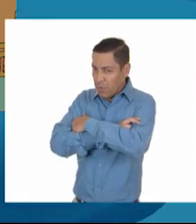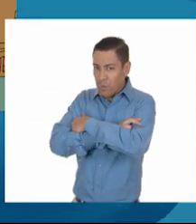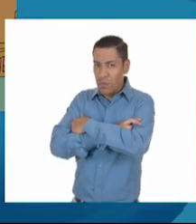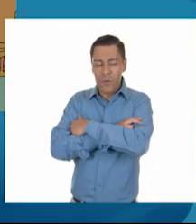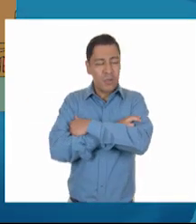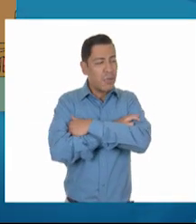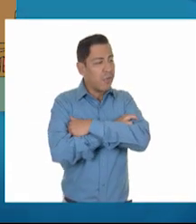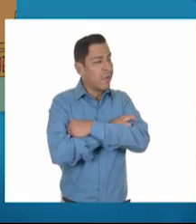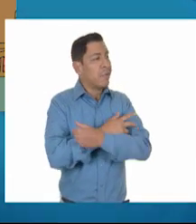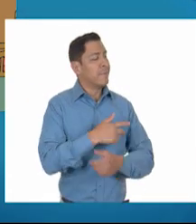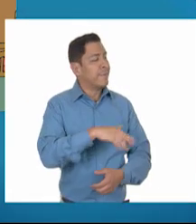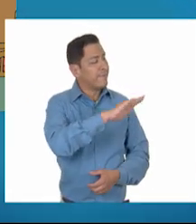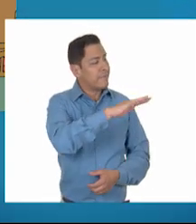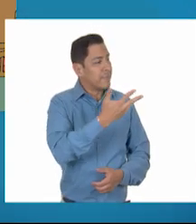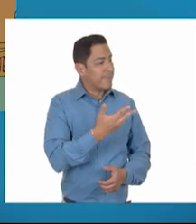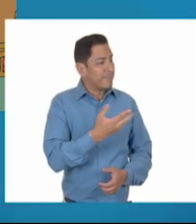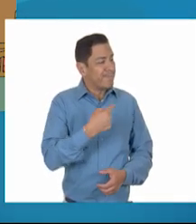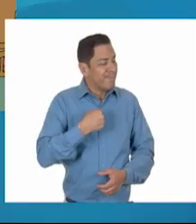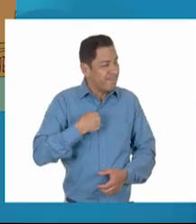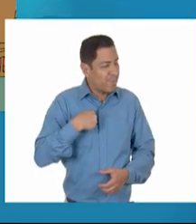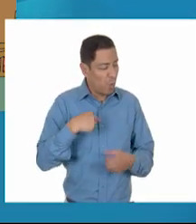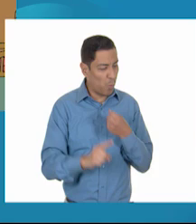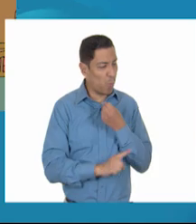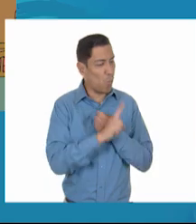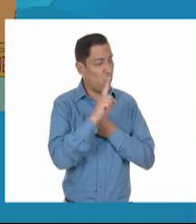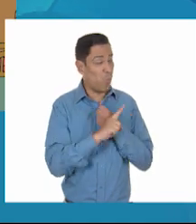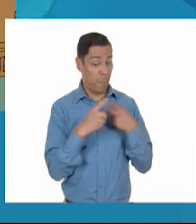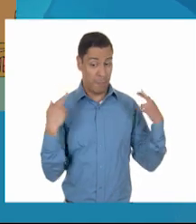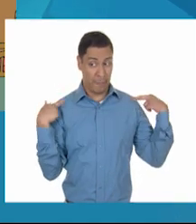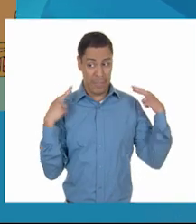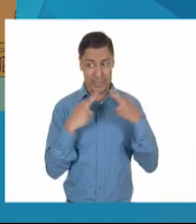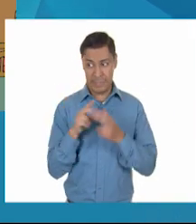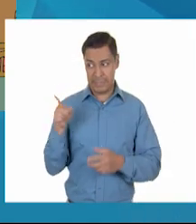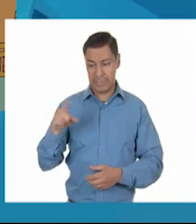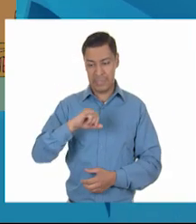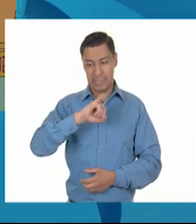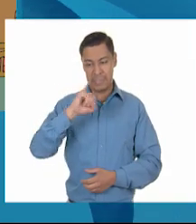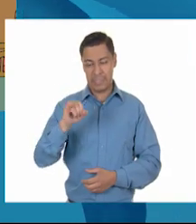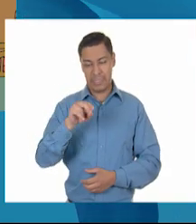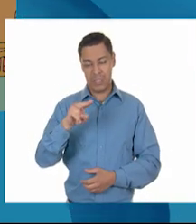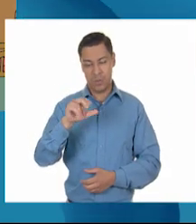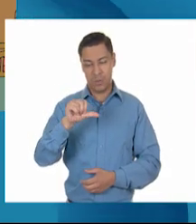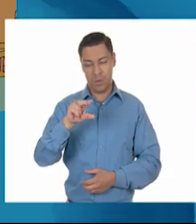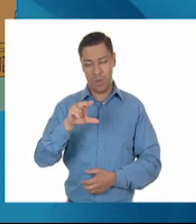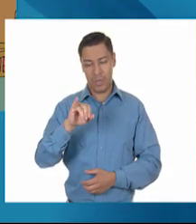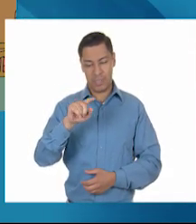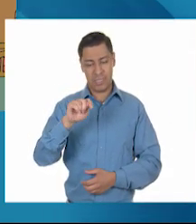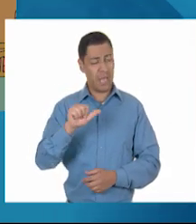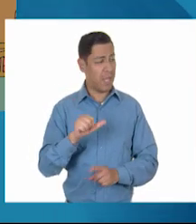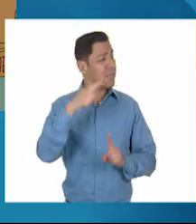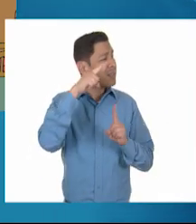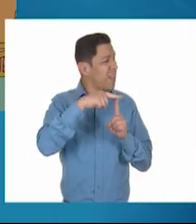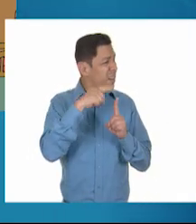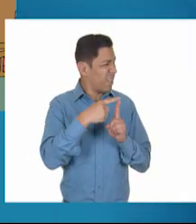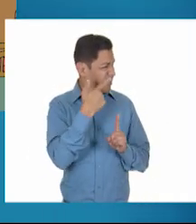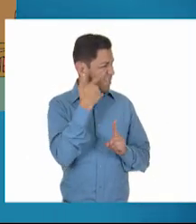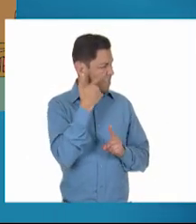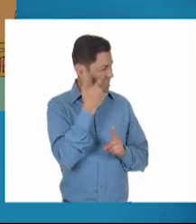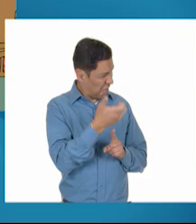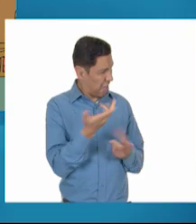Ay, don Leopoldo. Es que, fíjese que la maestra Juanita nos dejó una tarea, pero sí bien rara.